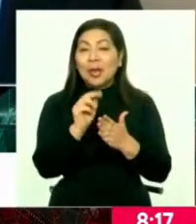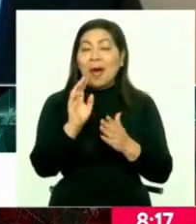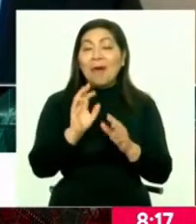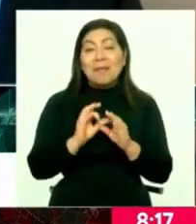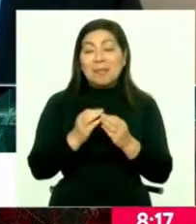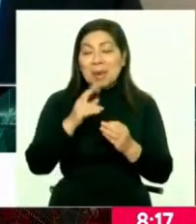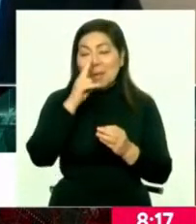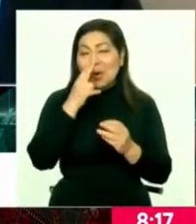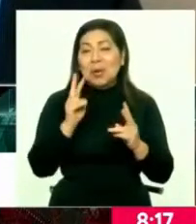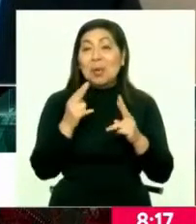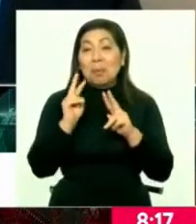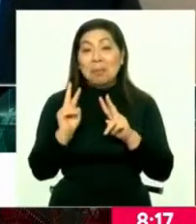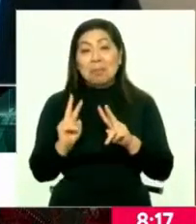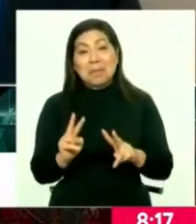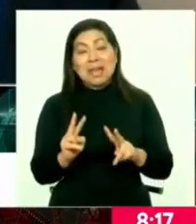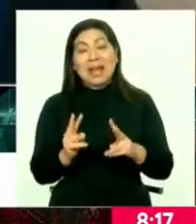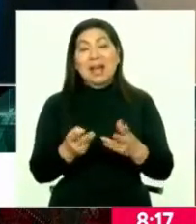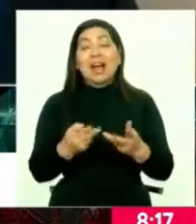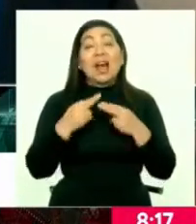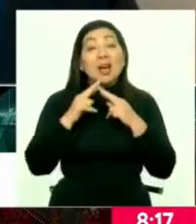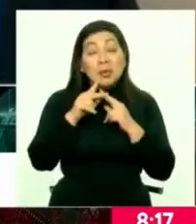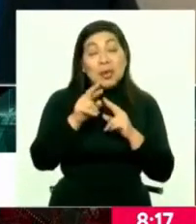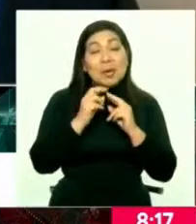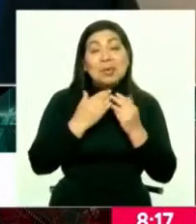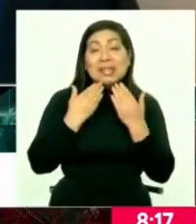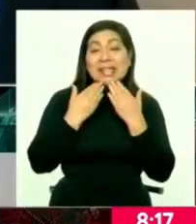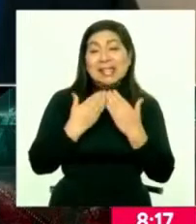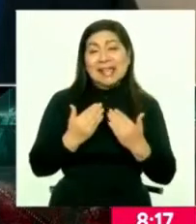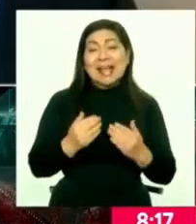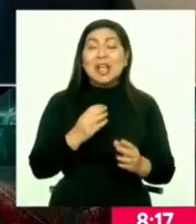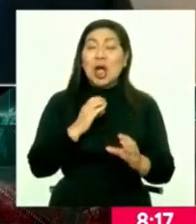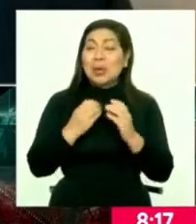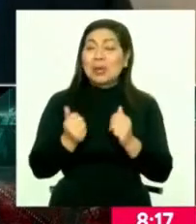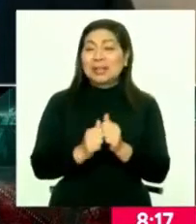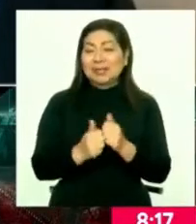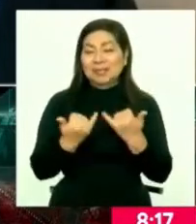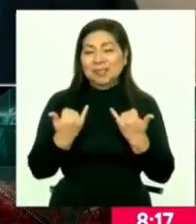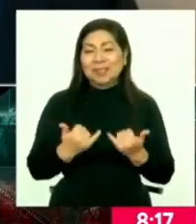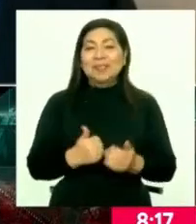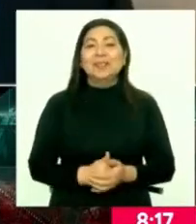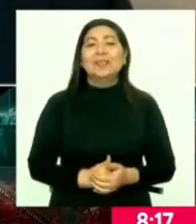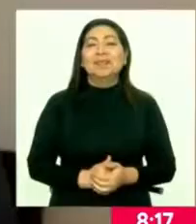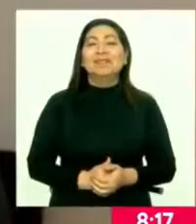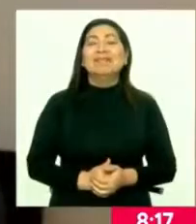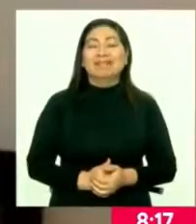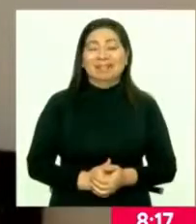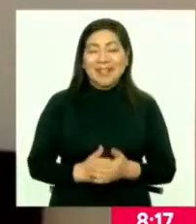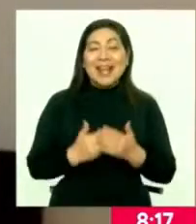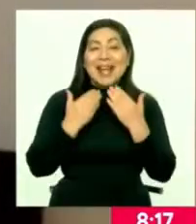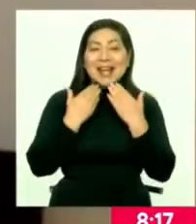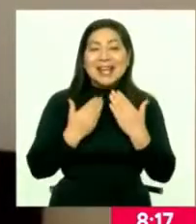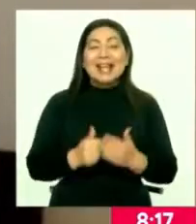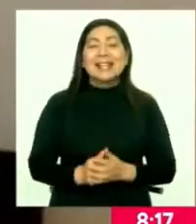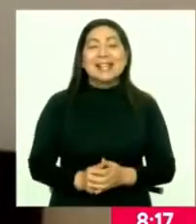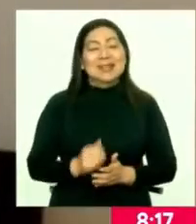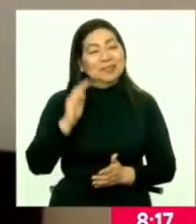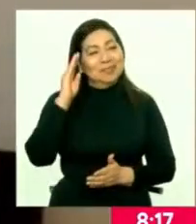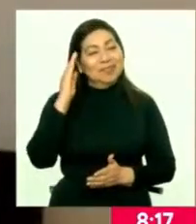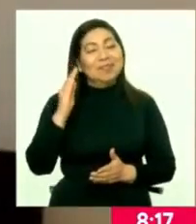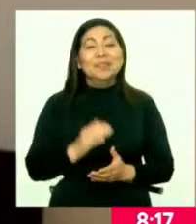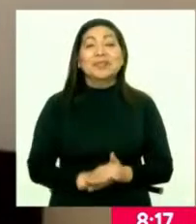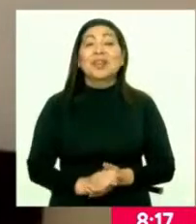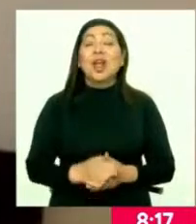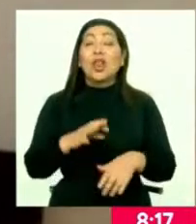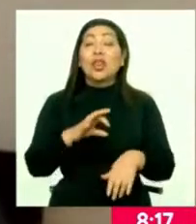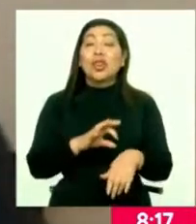Todas las familias peruanas están al pendiente de sus recomendaciones. Muchas gracias por conversar con nosotros. Y muchísimas gracias. Hasta pronto. Muy bien,